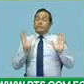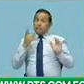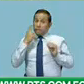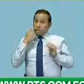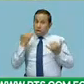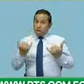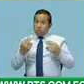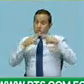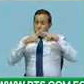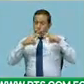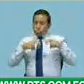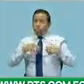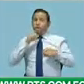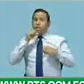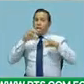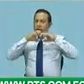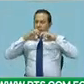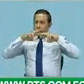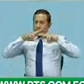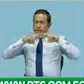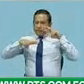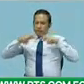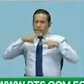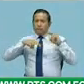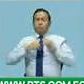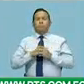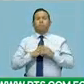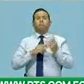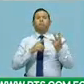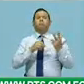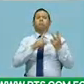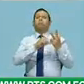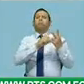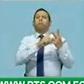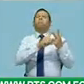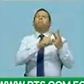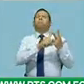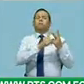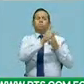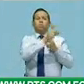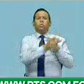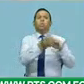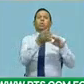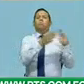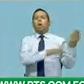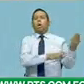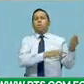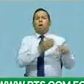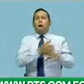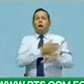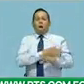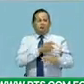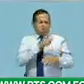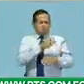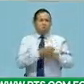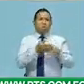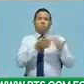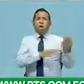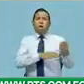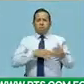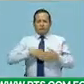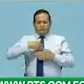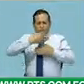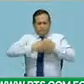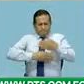mediante exámenes complementarios. El tercer cuerpo, que intentó esconderlo en el baño y fue encontrado envuelto en plástico en estado de putrefacción, también habría